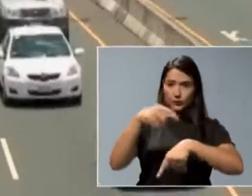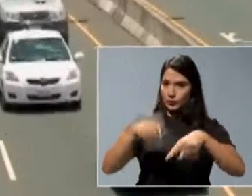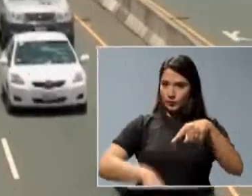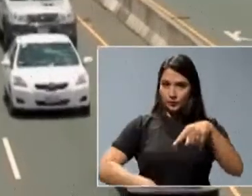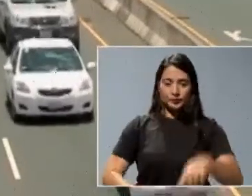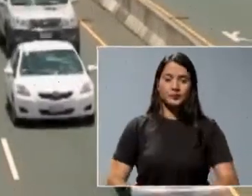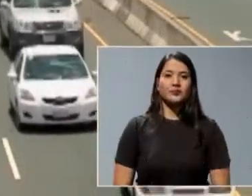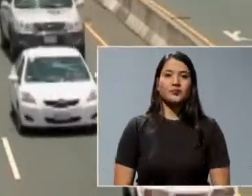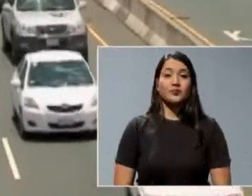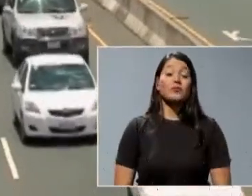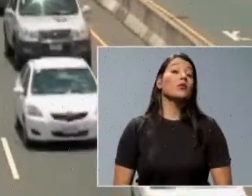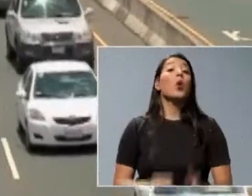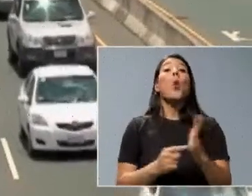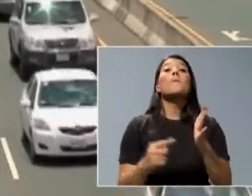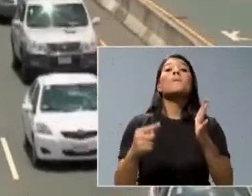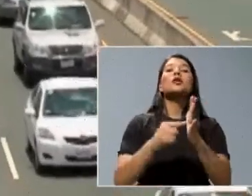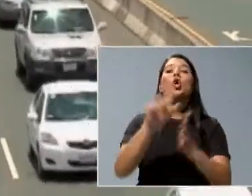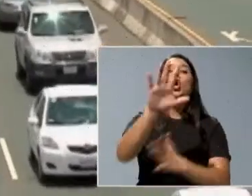Del